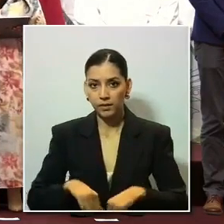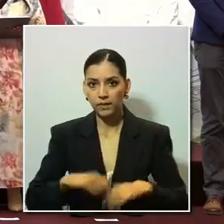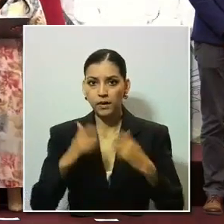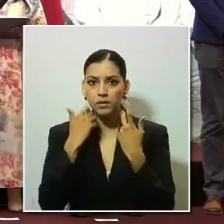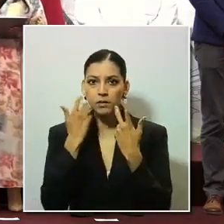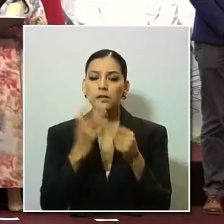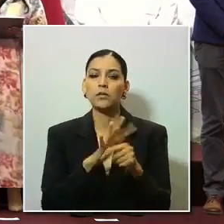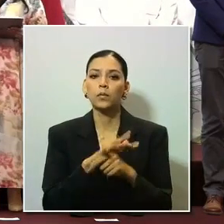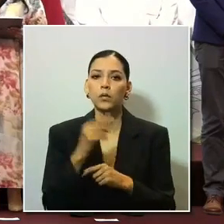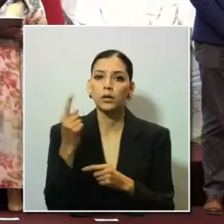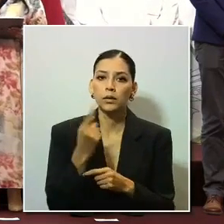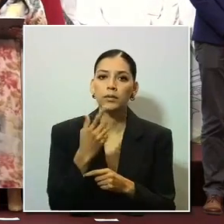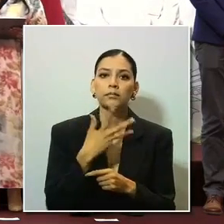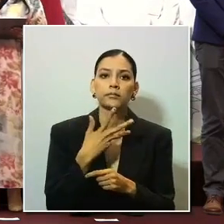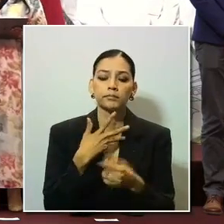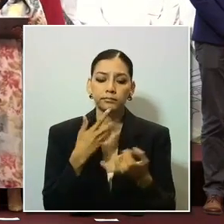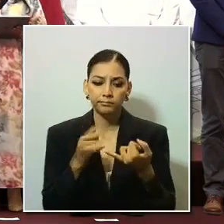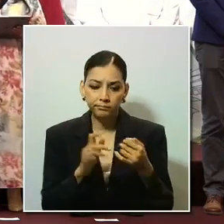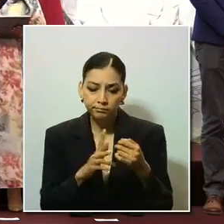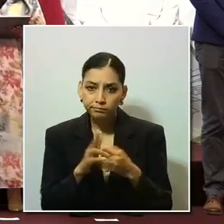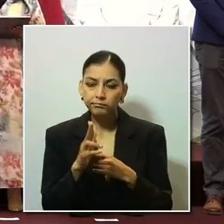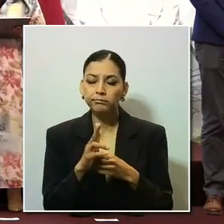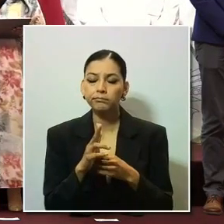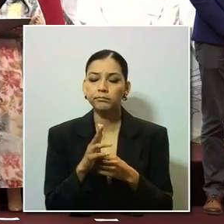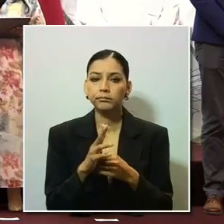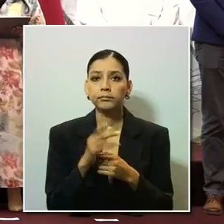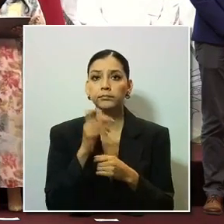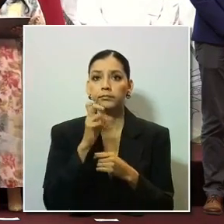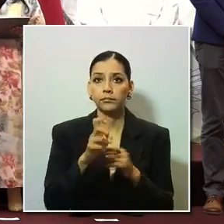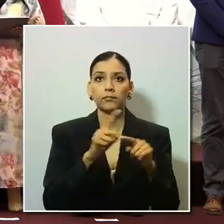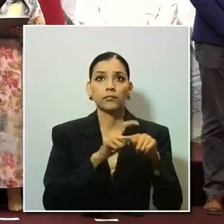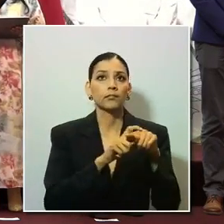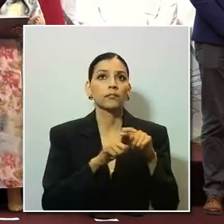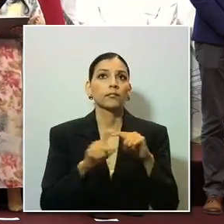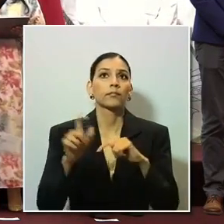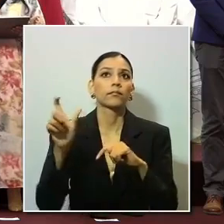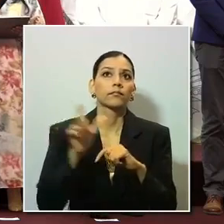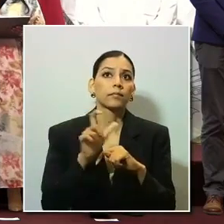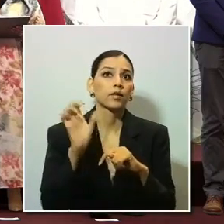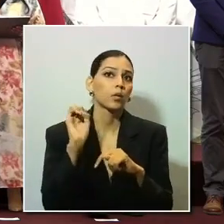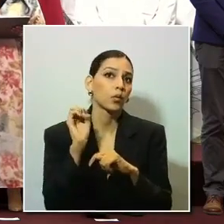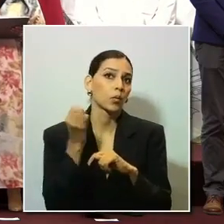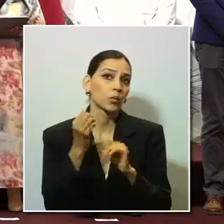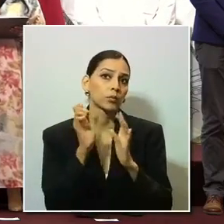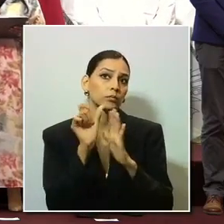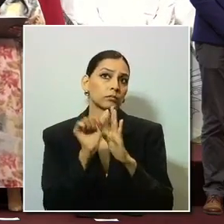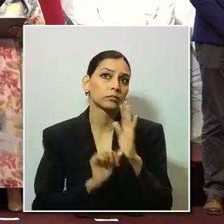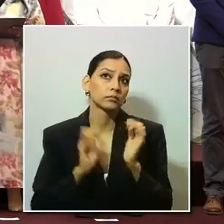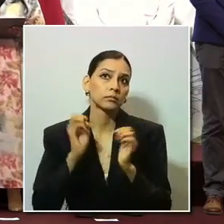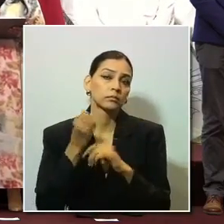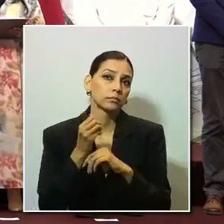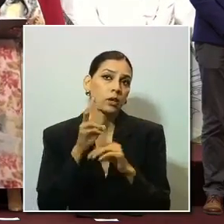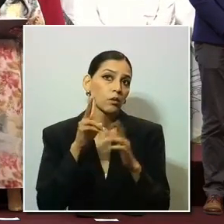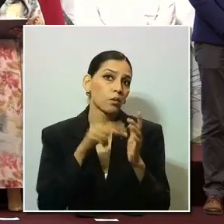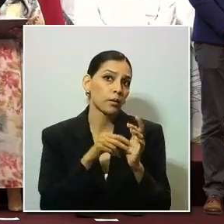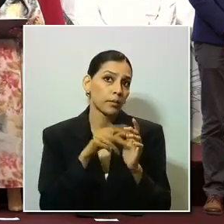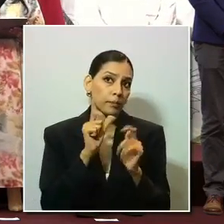es que estemos inaugurando este teleférico en octubre